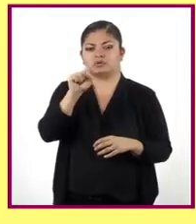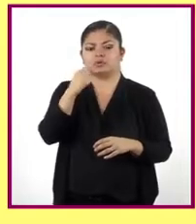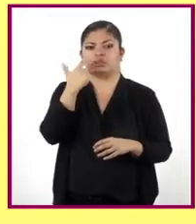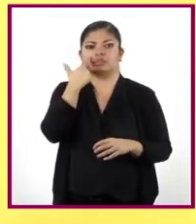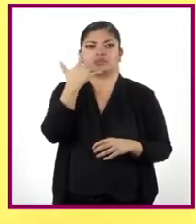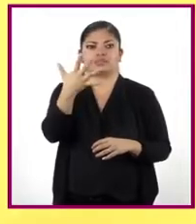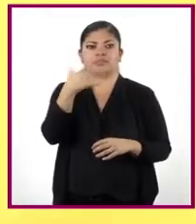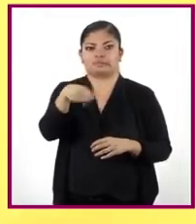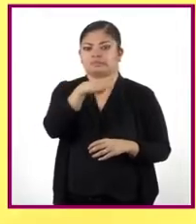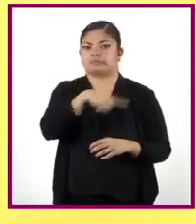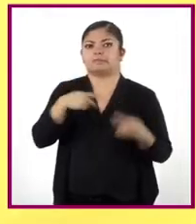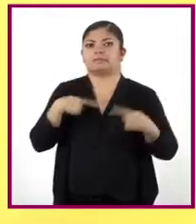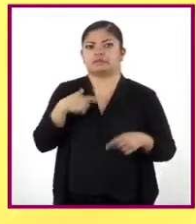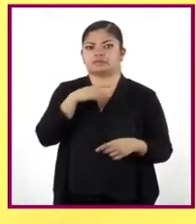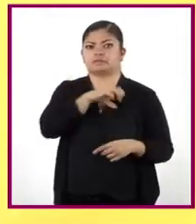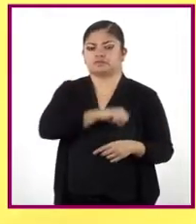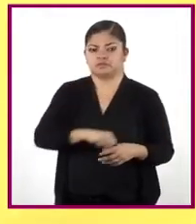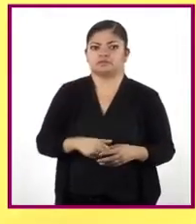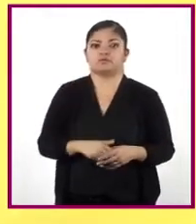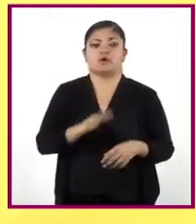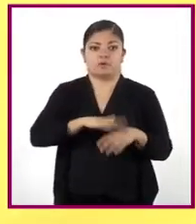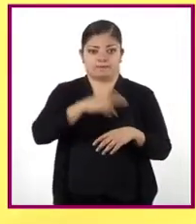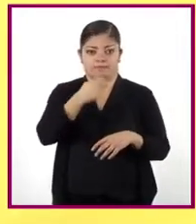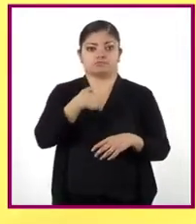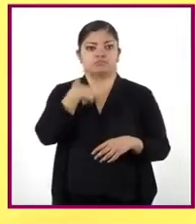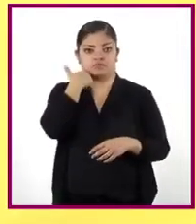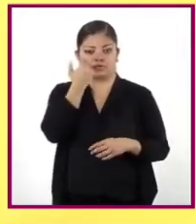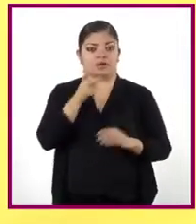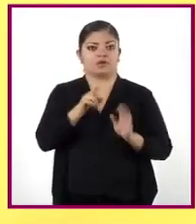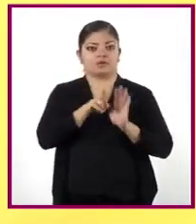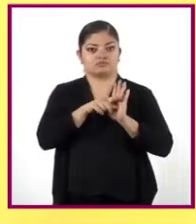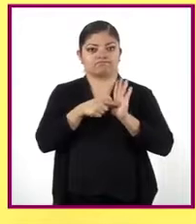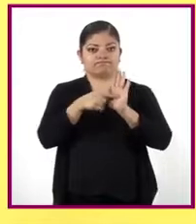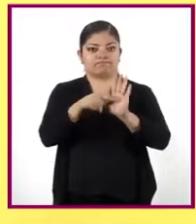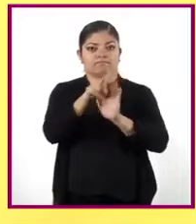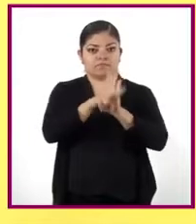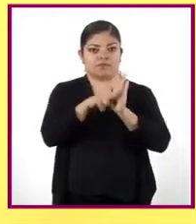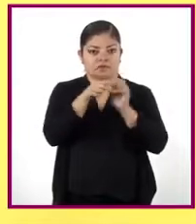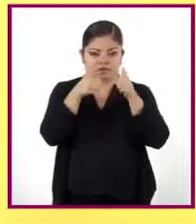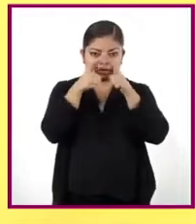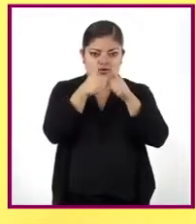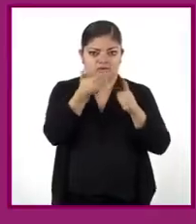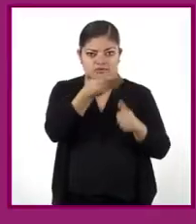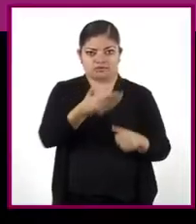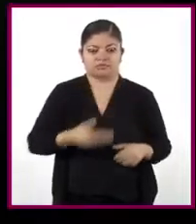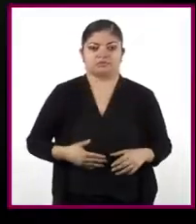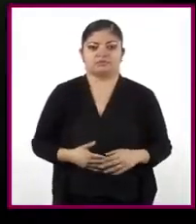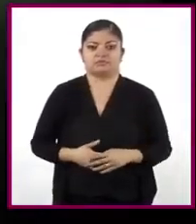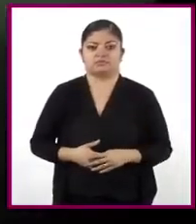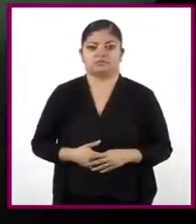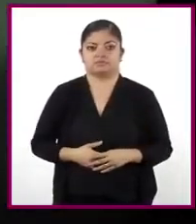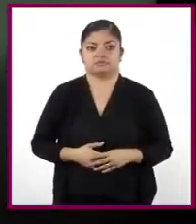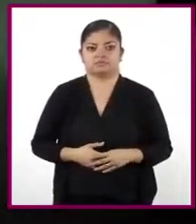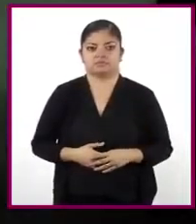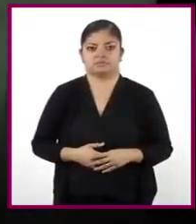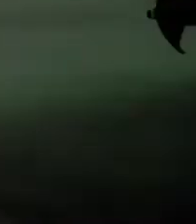humana. Para ello, les presentamos el siguiente video. Véanlo con atención.